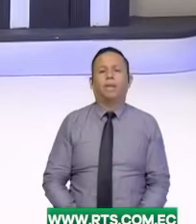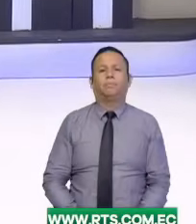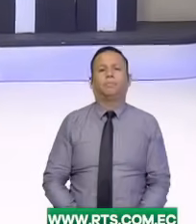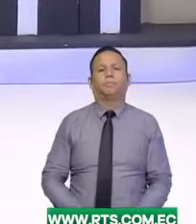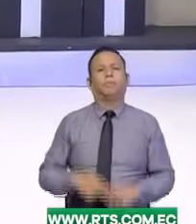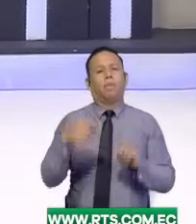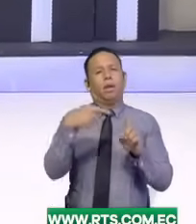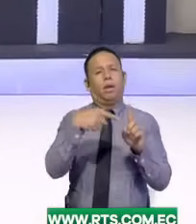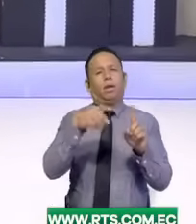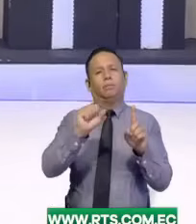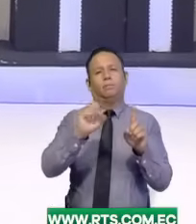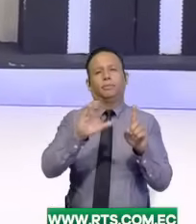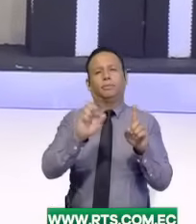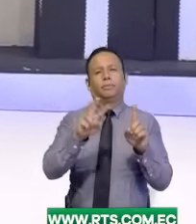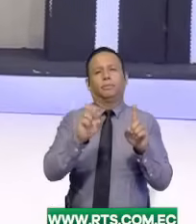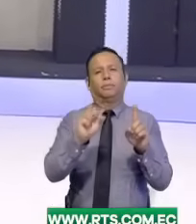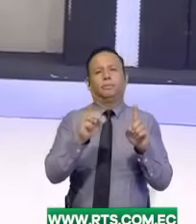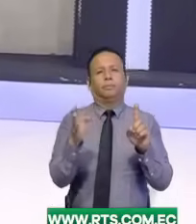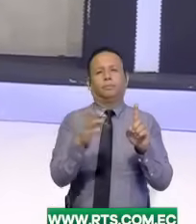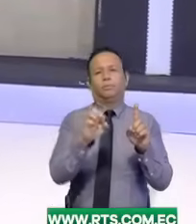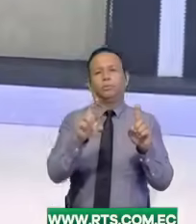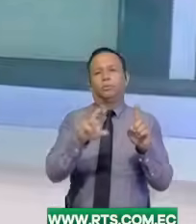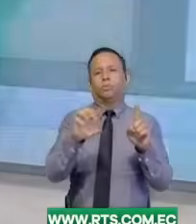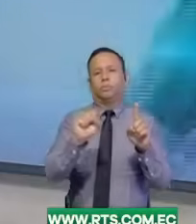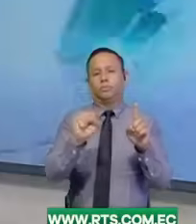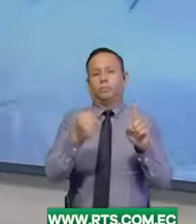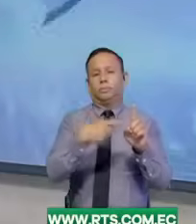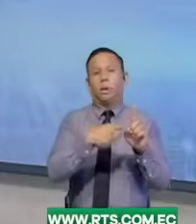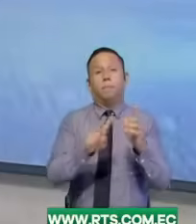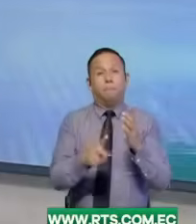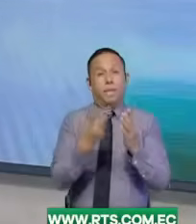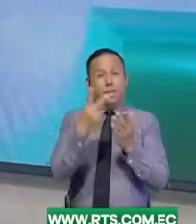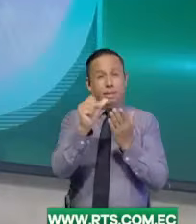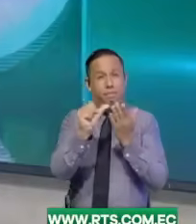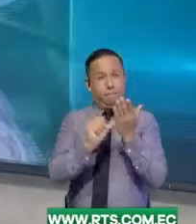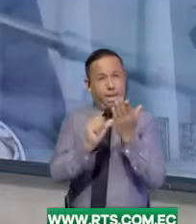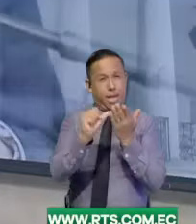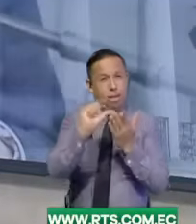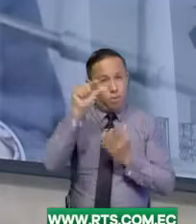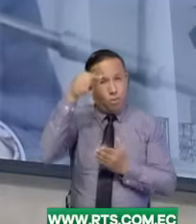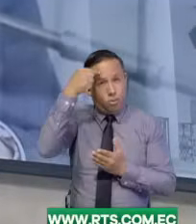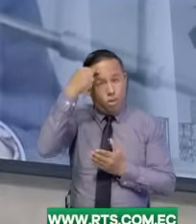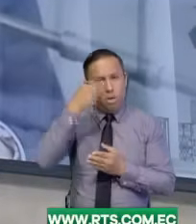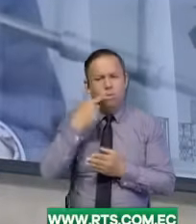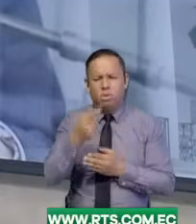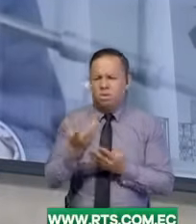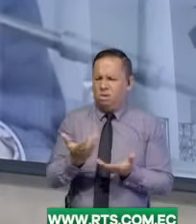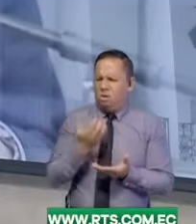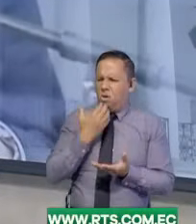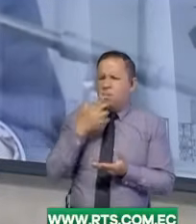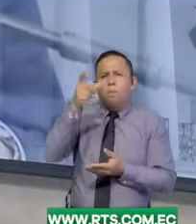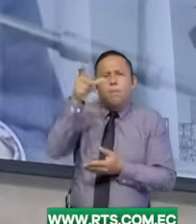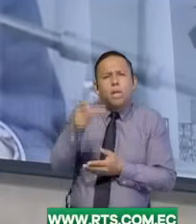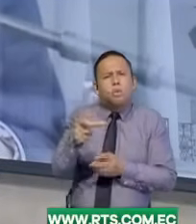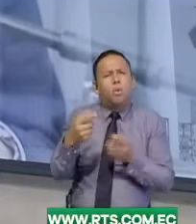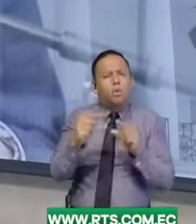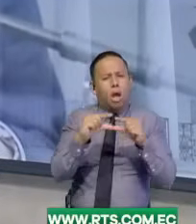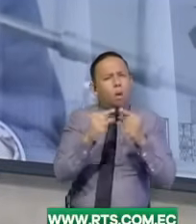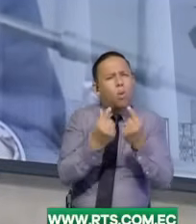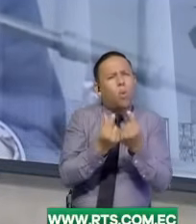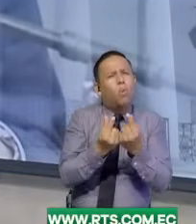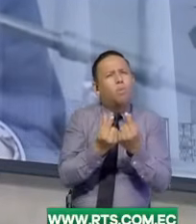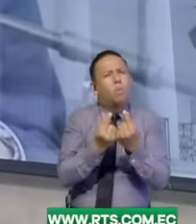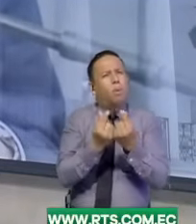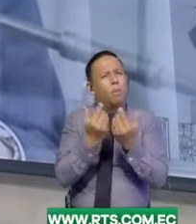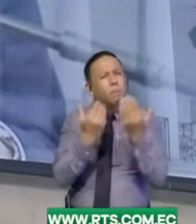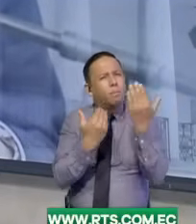Esteban Torres, el viceministro de Gobierno, afirmó que sería nefasto para el país que una persona que no comulga con la